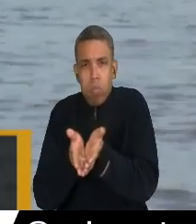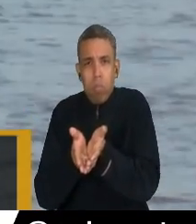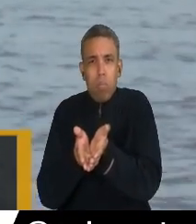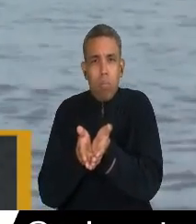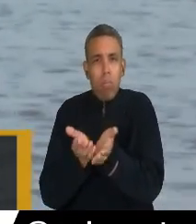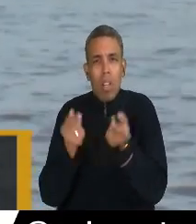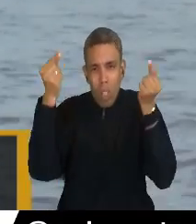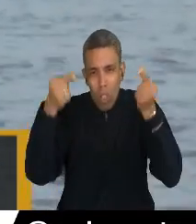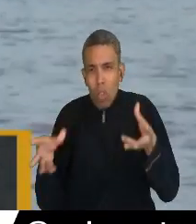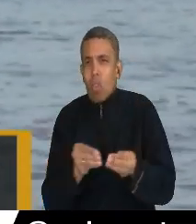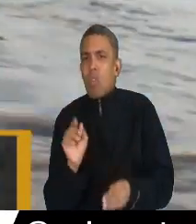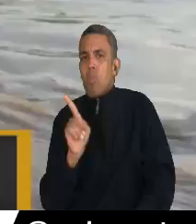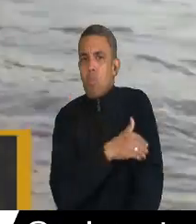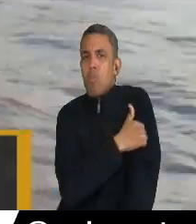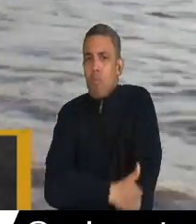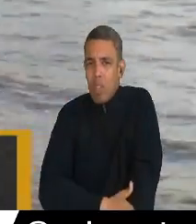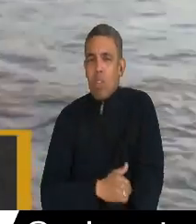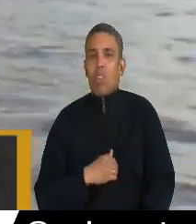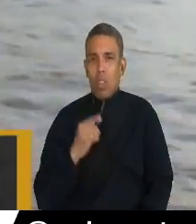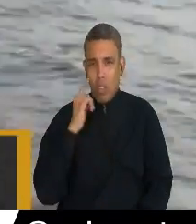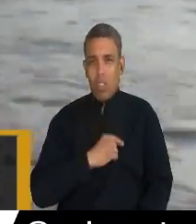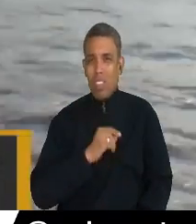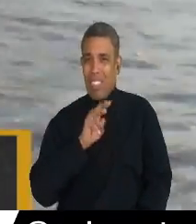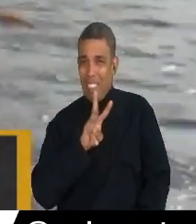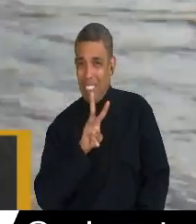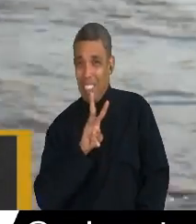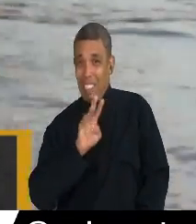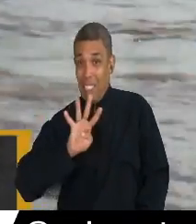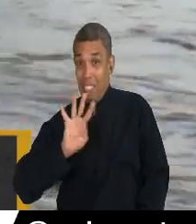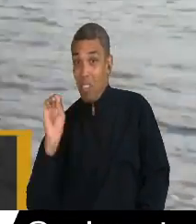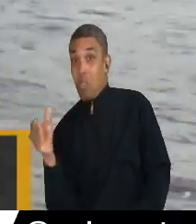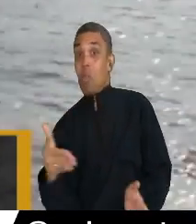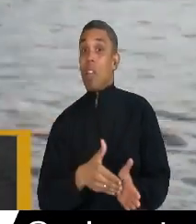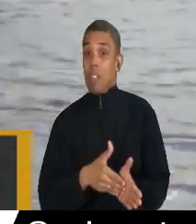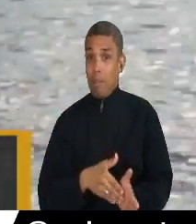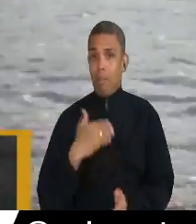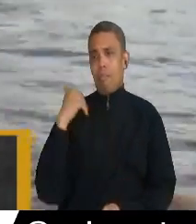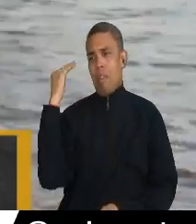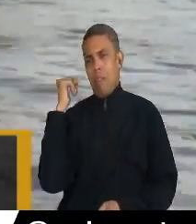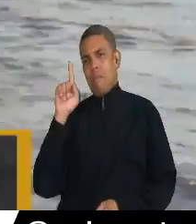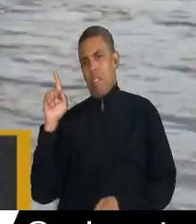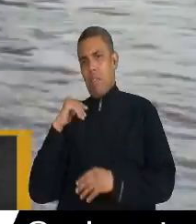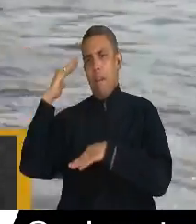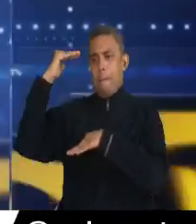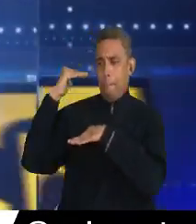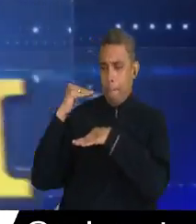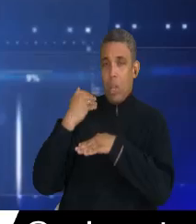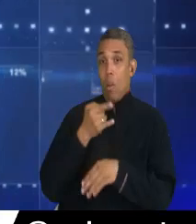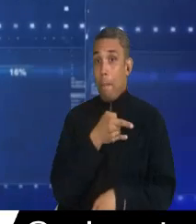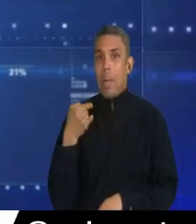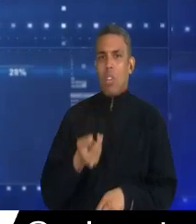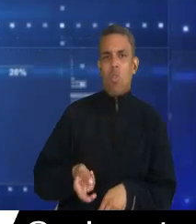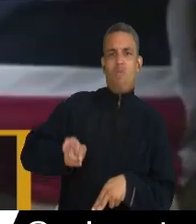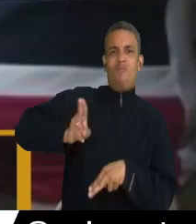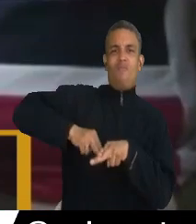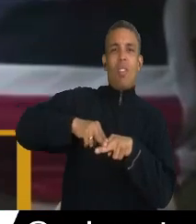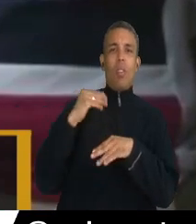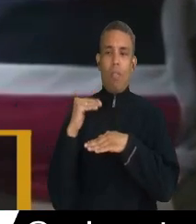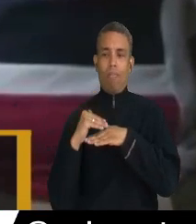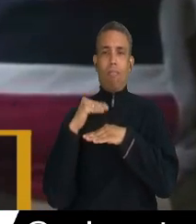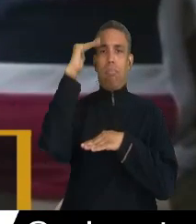1.842.000 frente a 1.242.000 transportados en el mes inmediatamente anterior.